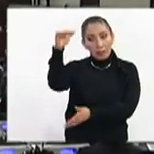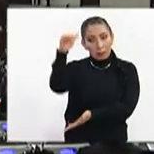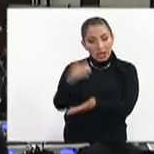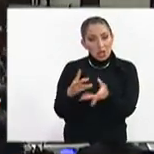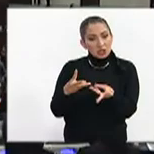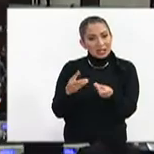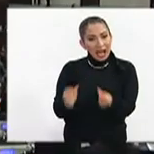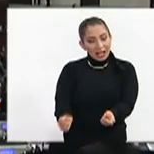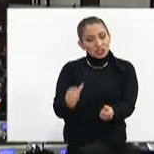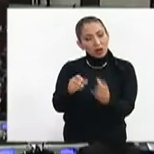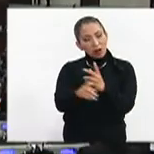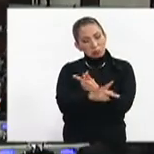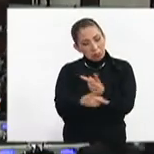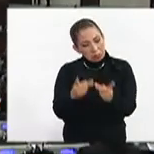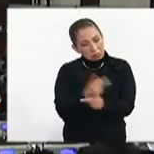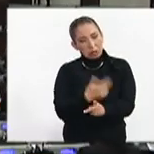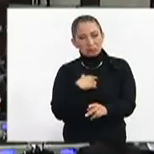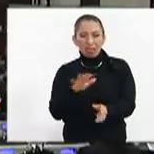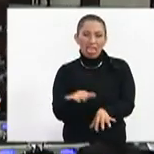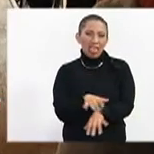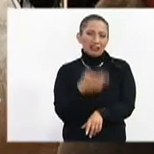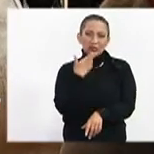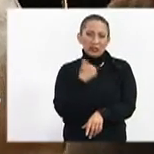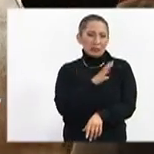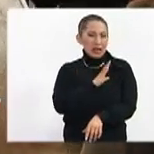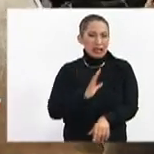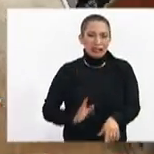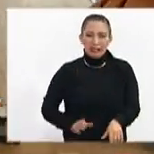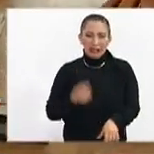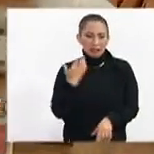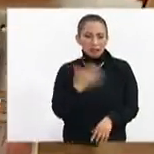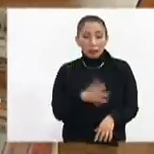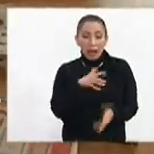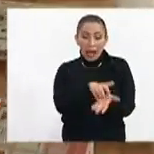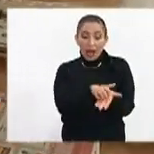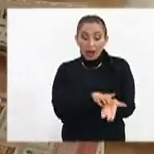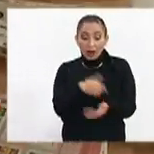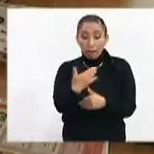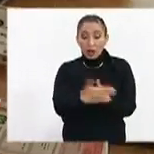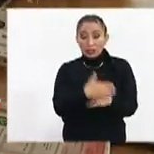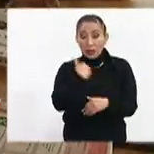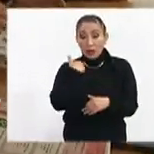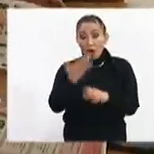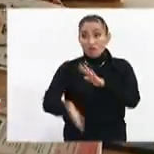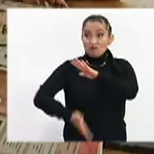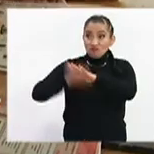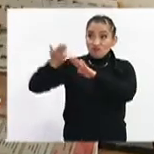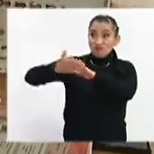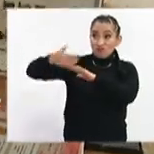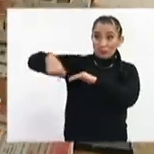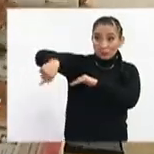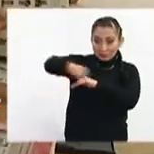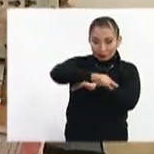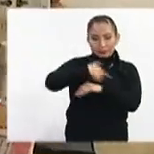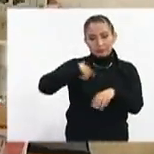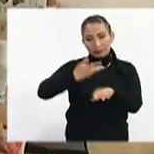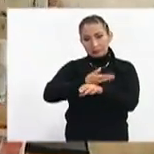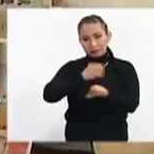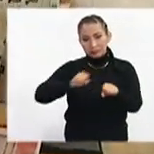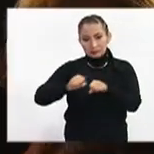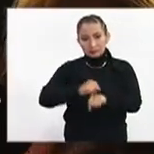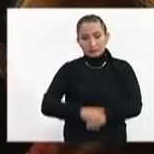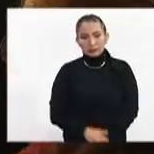los gastos de artículos superficiales en las campañas. Esto a fin de generar ahorros en el marco de la etapa de reconstrucción luego de los